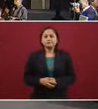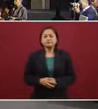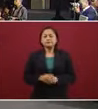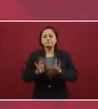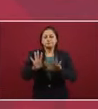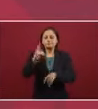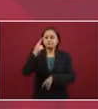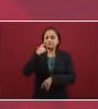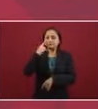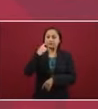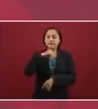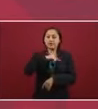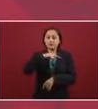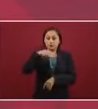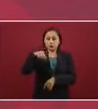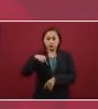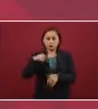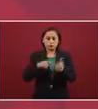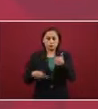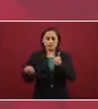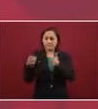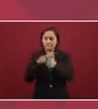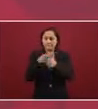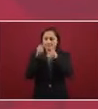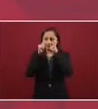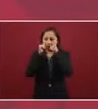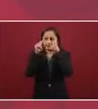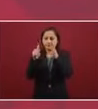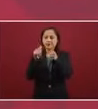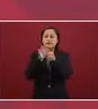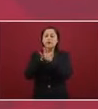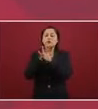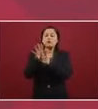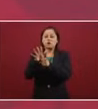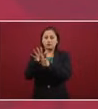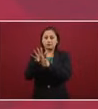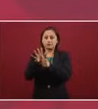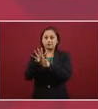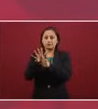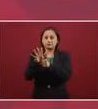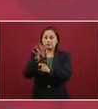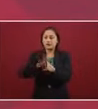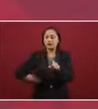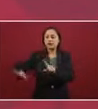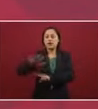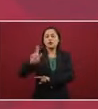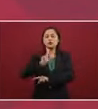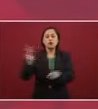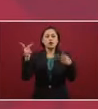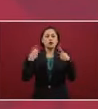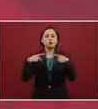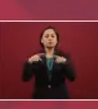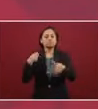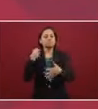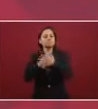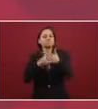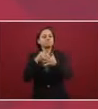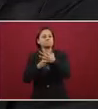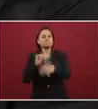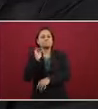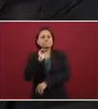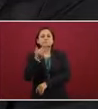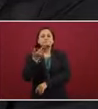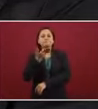atendiendo primero las demandas sociales. Una